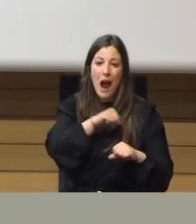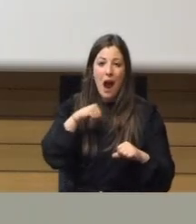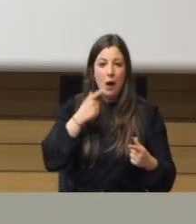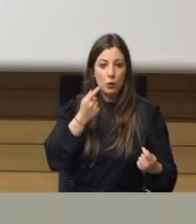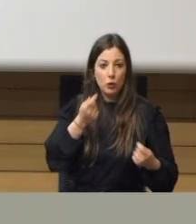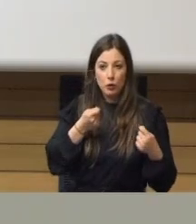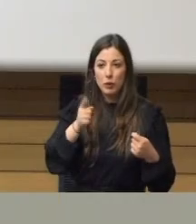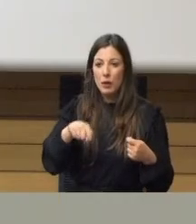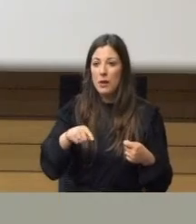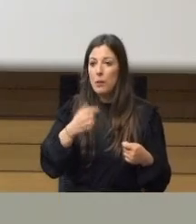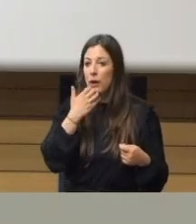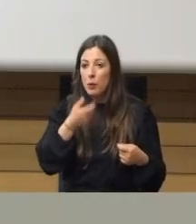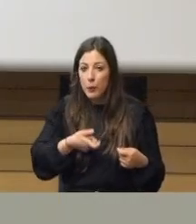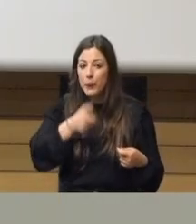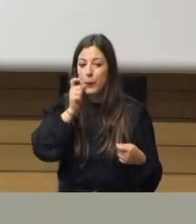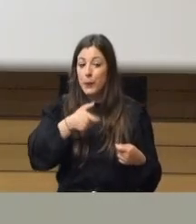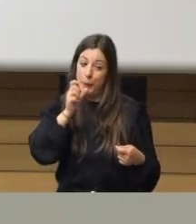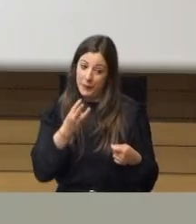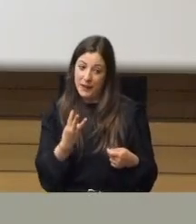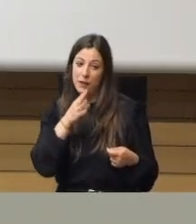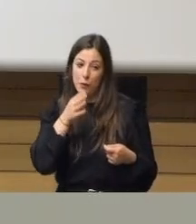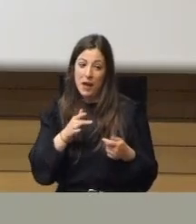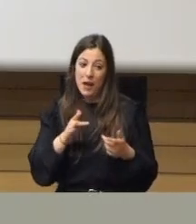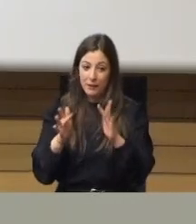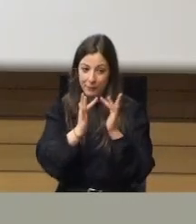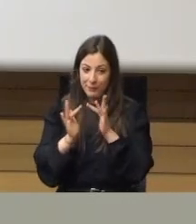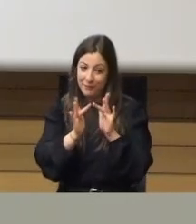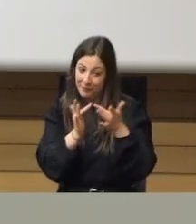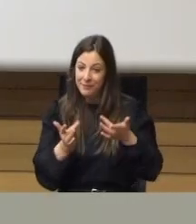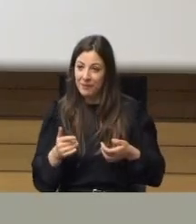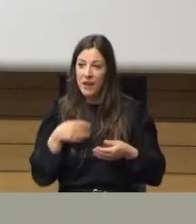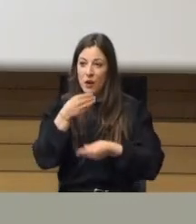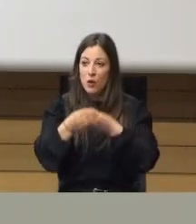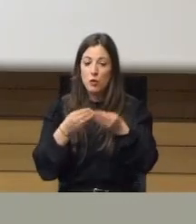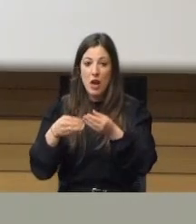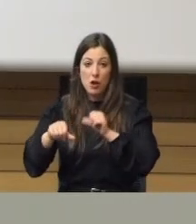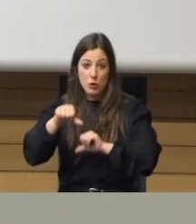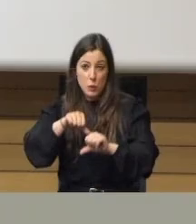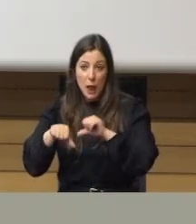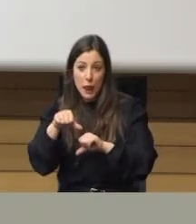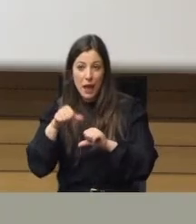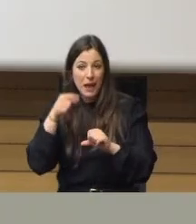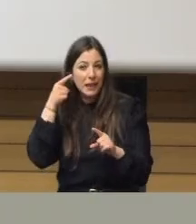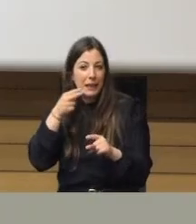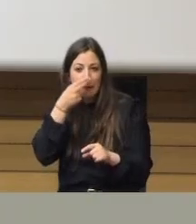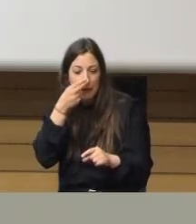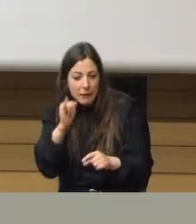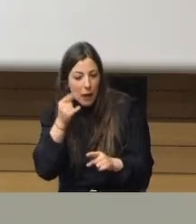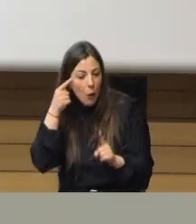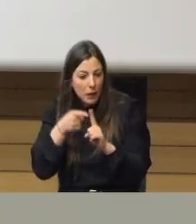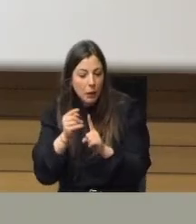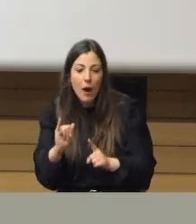bebe 3 chupitos para socializar. Que utiliza la sustancia con un interés. Por eso lo